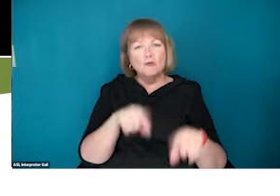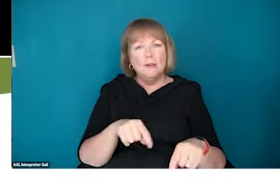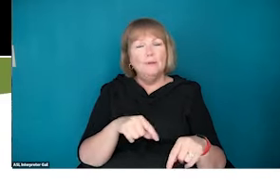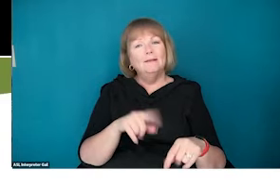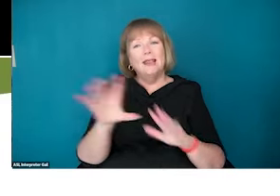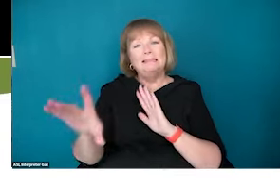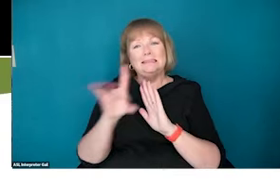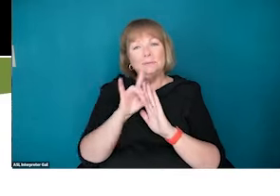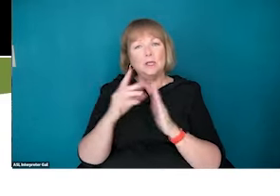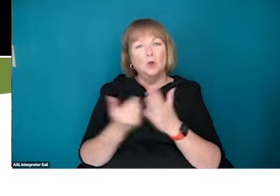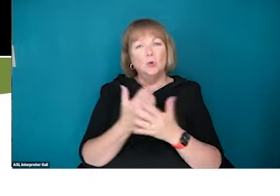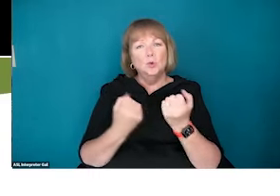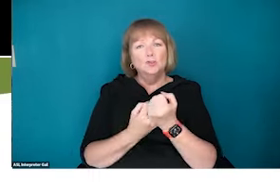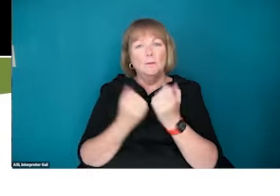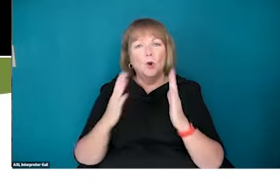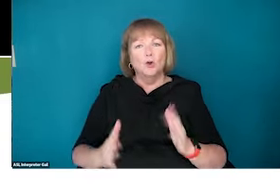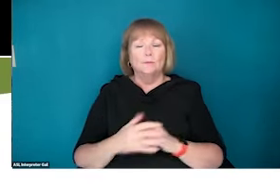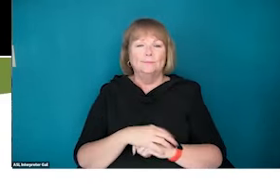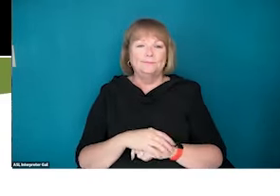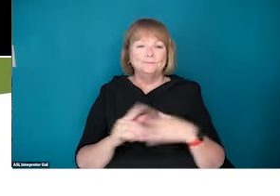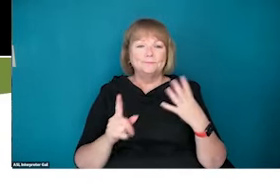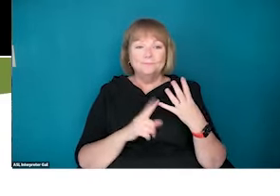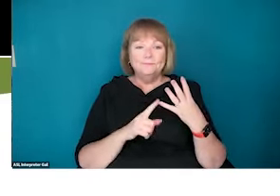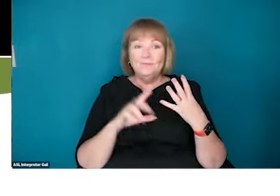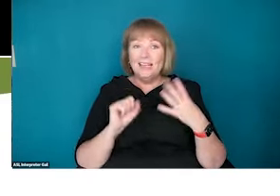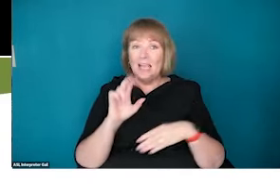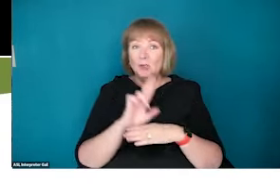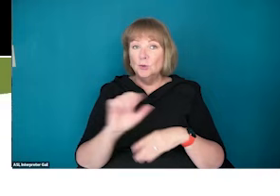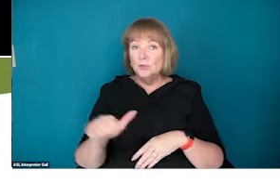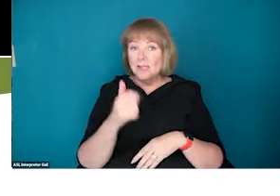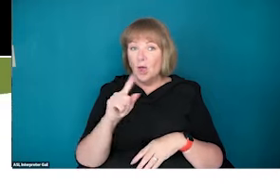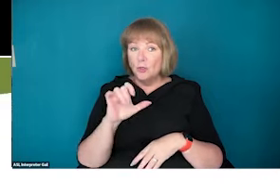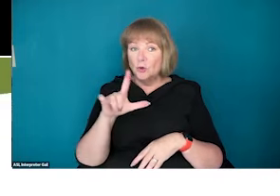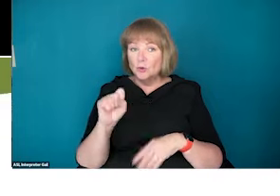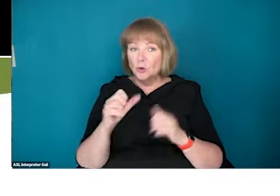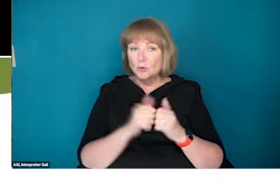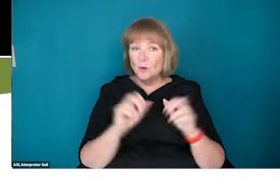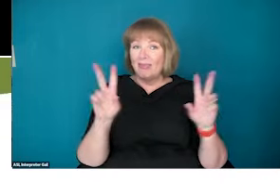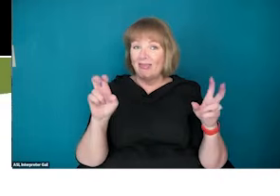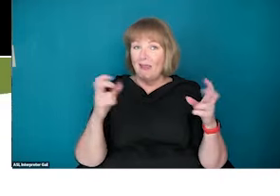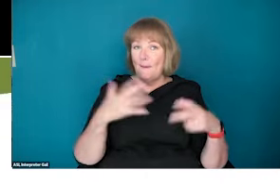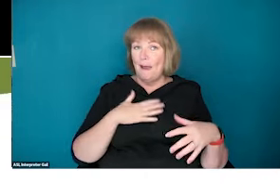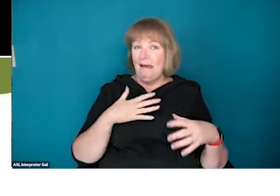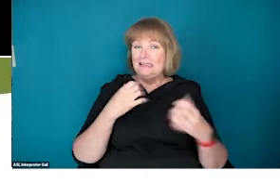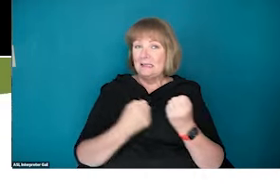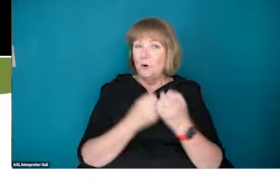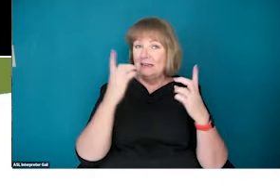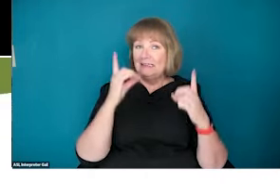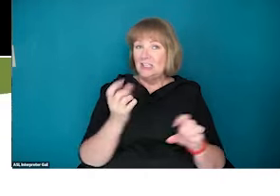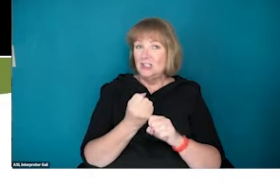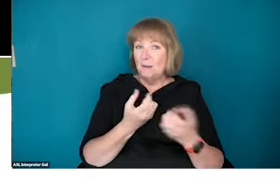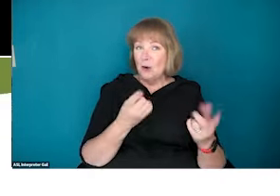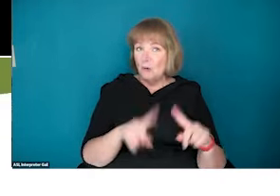usted, los pagadores, los de abogado, decisiones médicas, autorizaciones para liberación